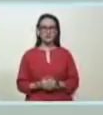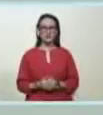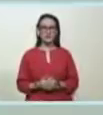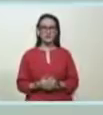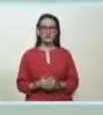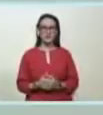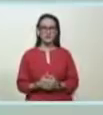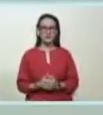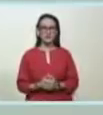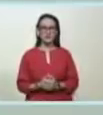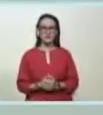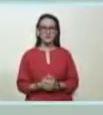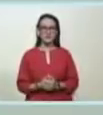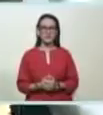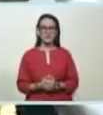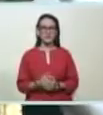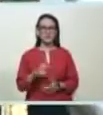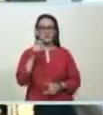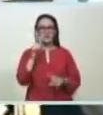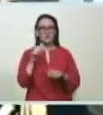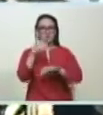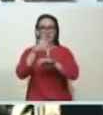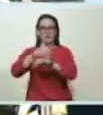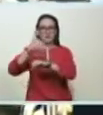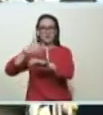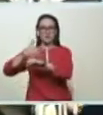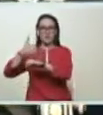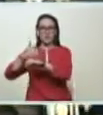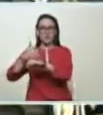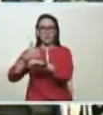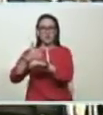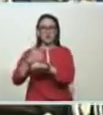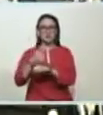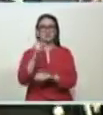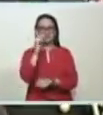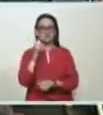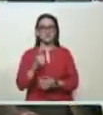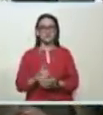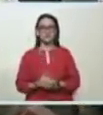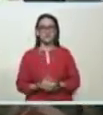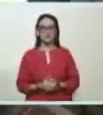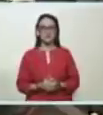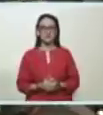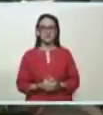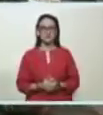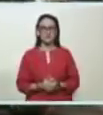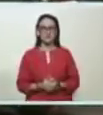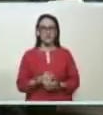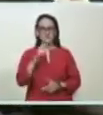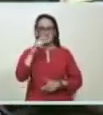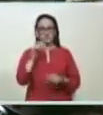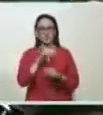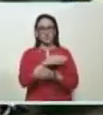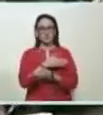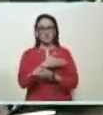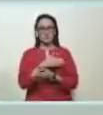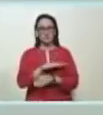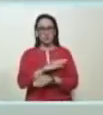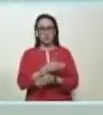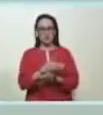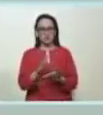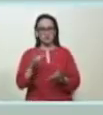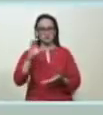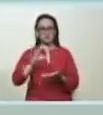y alcaldes, ciudadanas directoras y ciudadanos directores, funcionarios y funcionarias del Poder